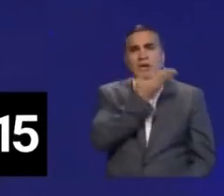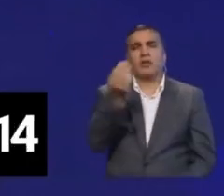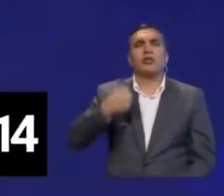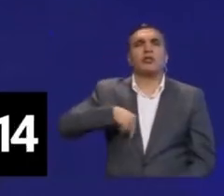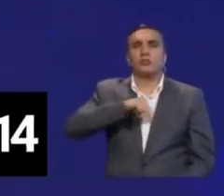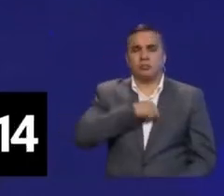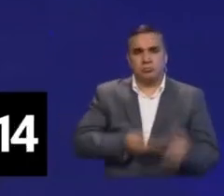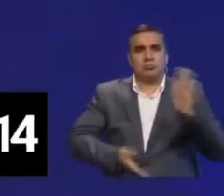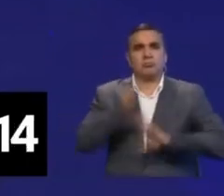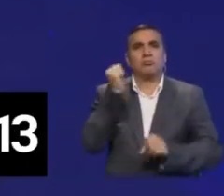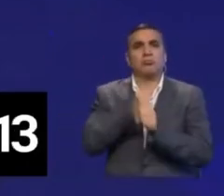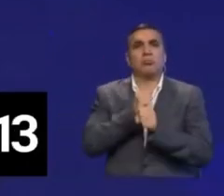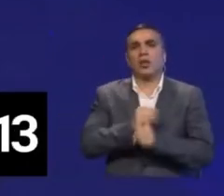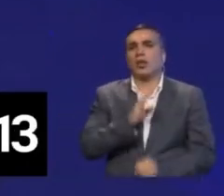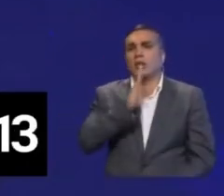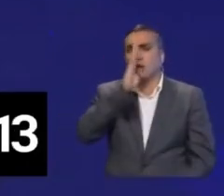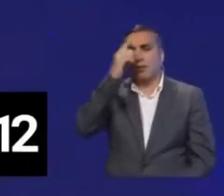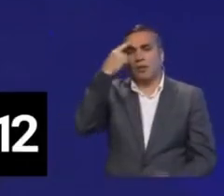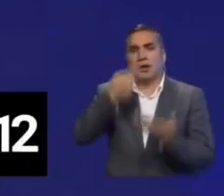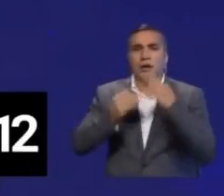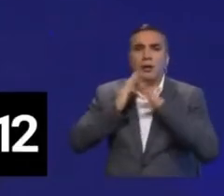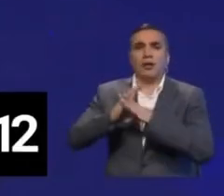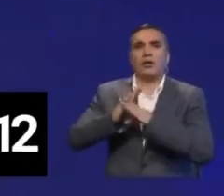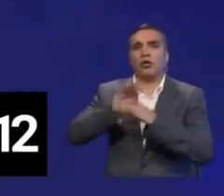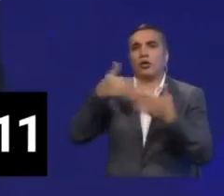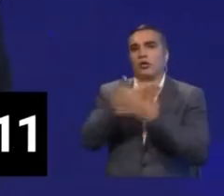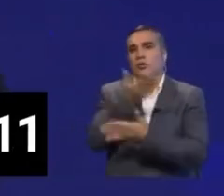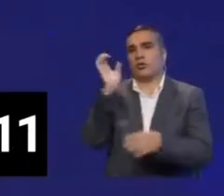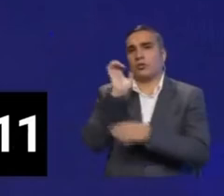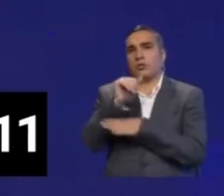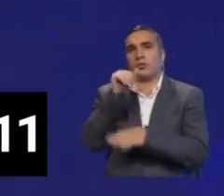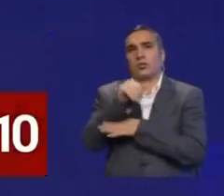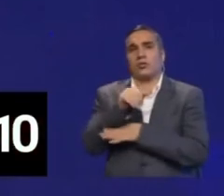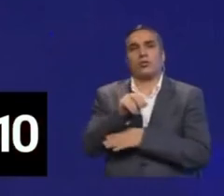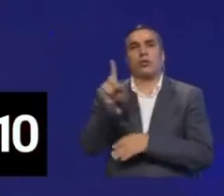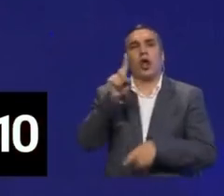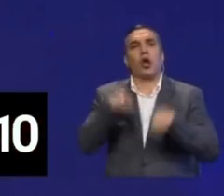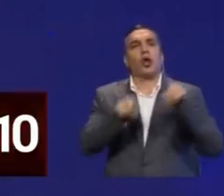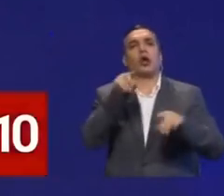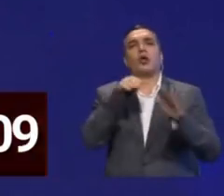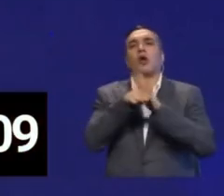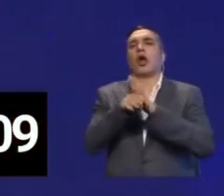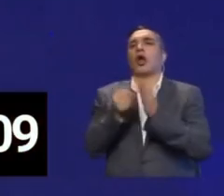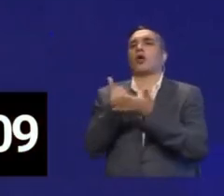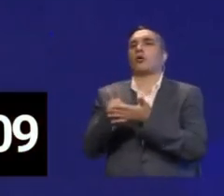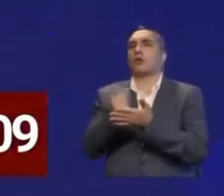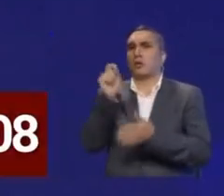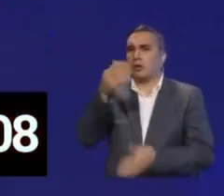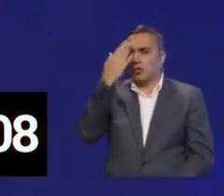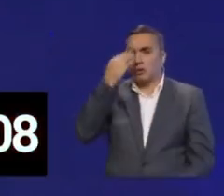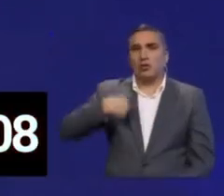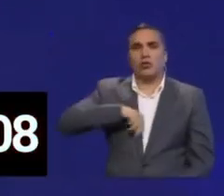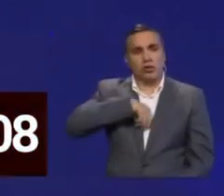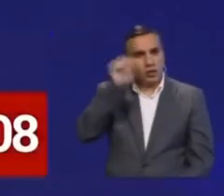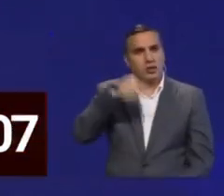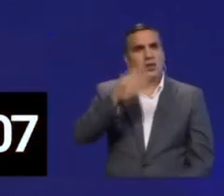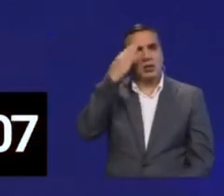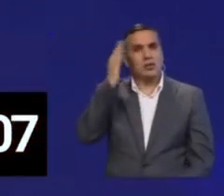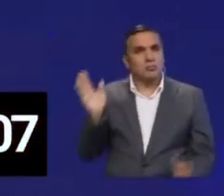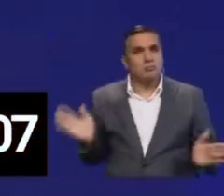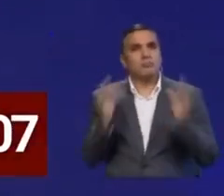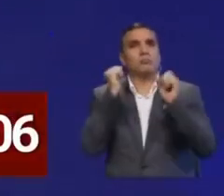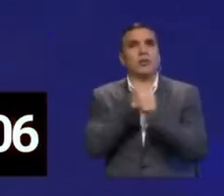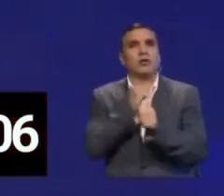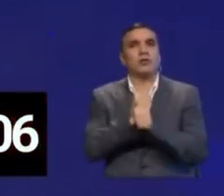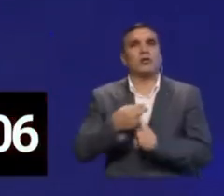vamos a trabajar siempre por proteger primero a los ecuatorianos y no a unos cuantos banqueros. Sepamos que nosotros sí sabemos generar trabajo